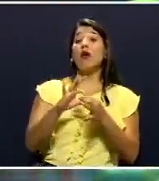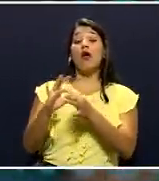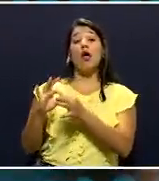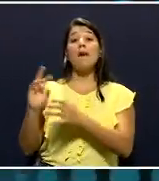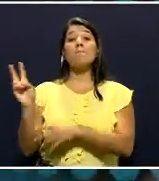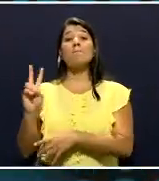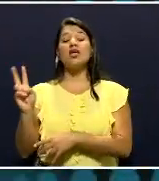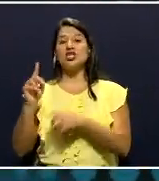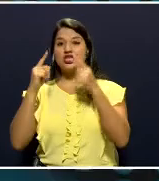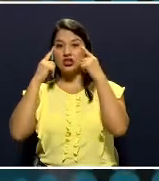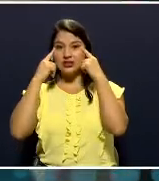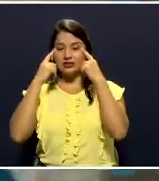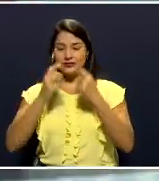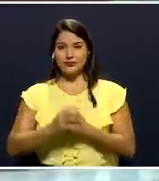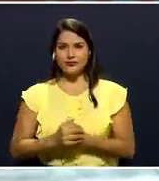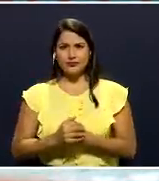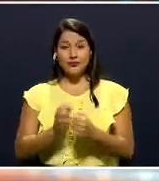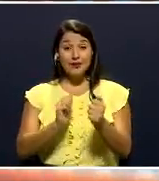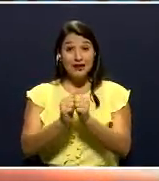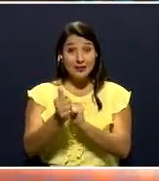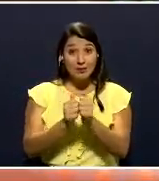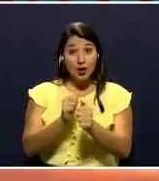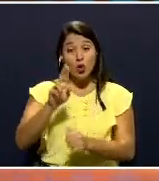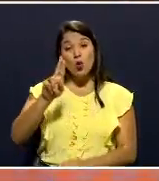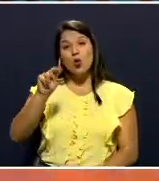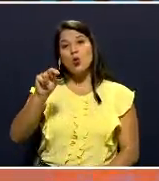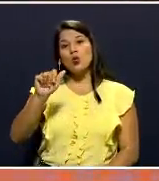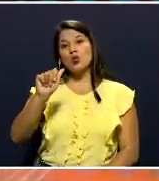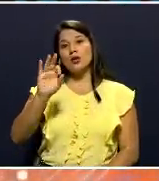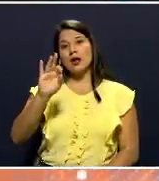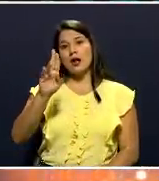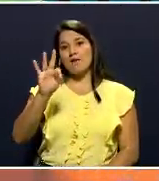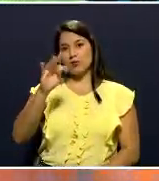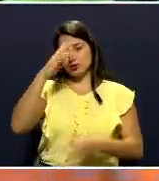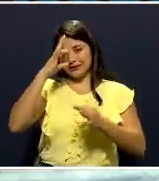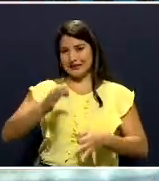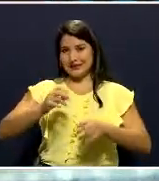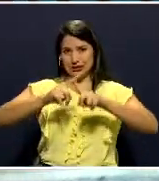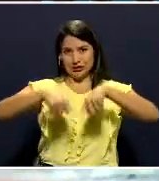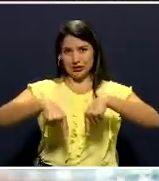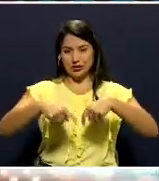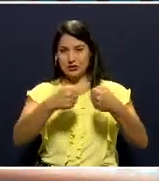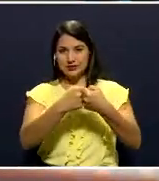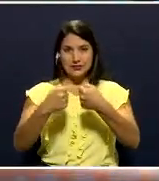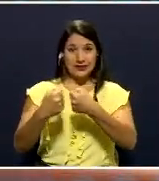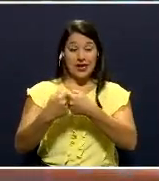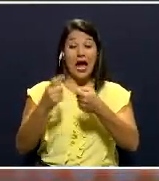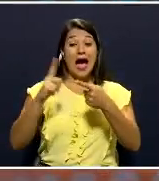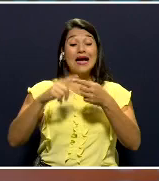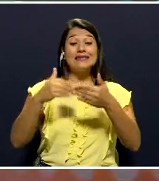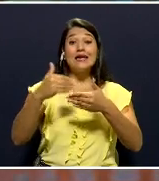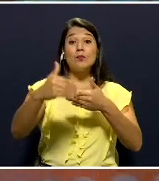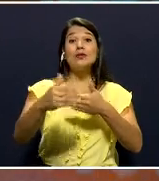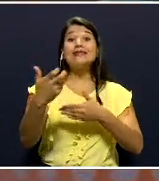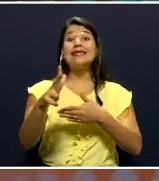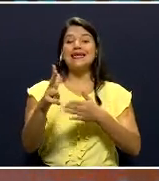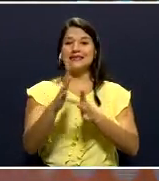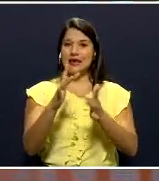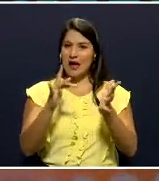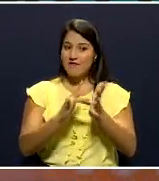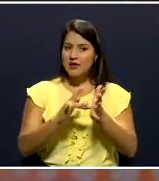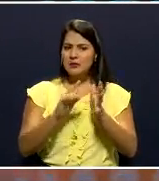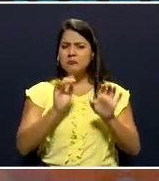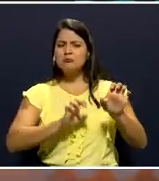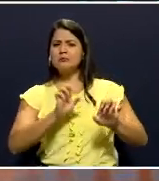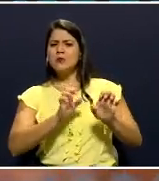Y en información deportiva, UNAFUT decidió suspender el torneo de Primera División y será hasta después del 13 de abril que